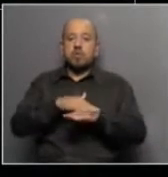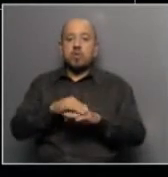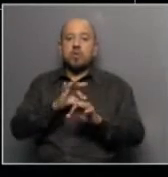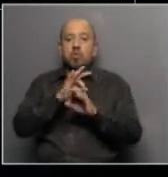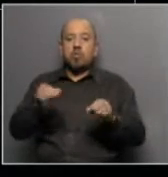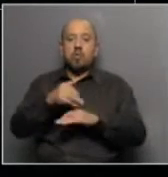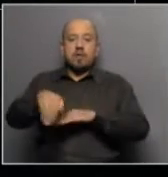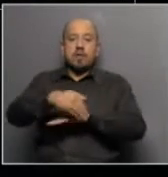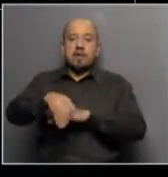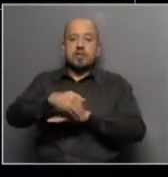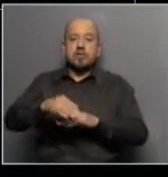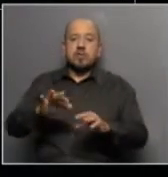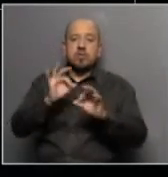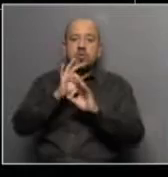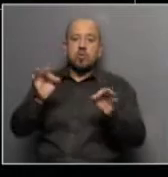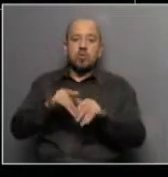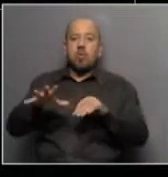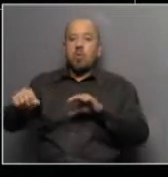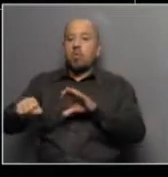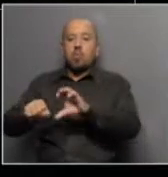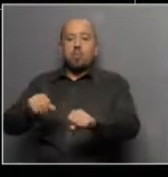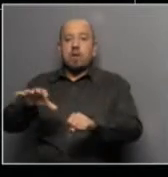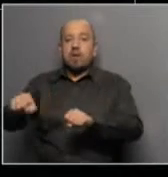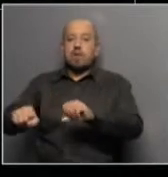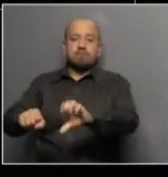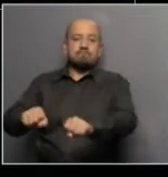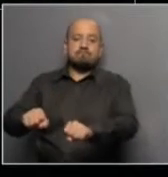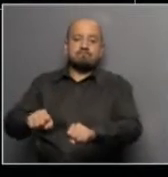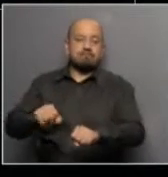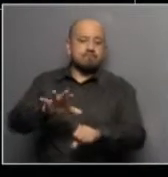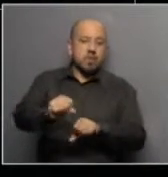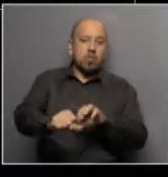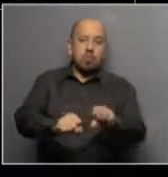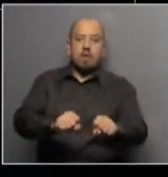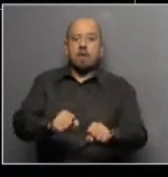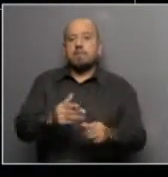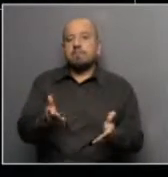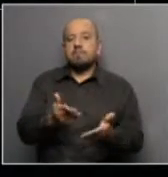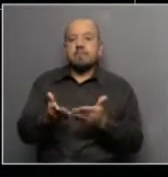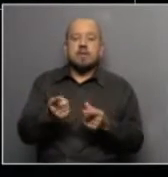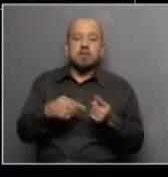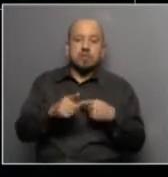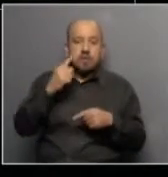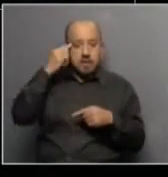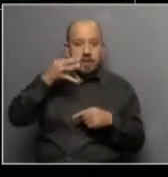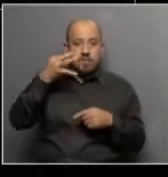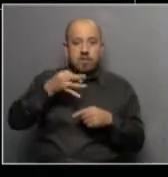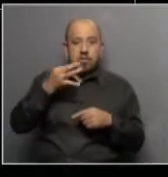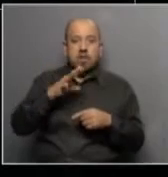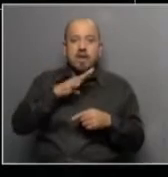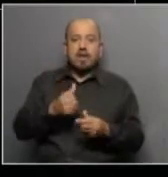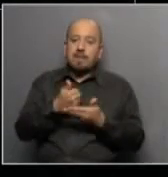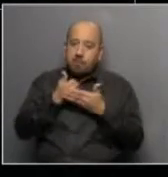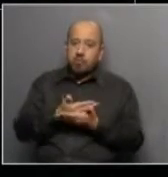la calle o terminan ocupando terrenos, ¿no? Y generándose asentamientos irregulares. Entonces, bueno, realmente creemos que sacar a luz